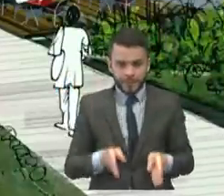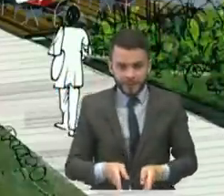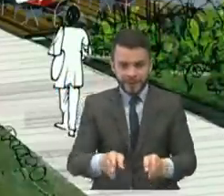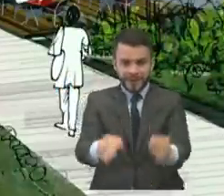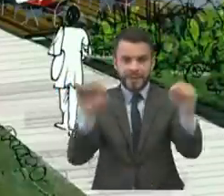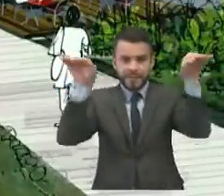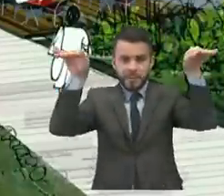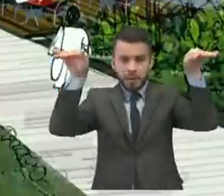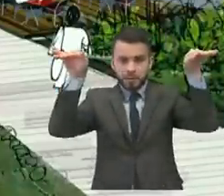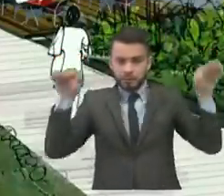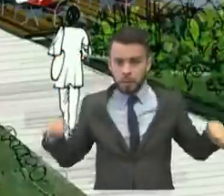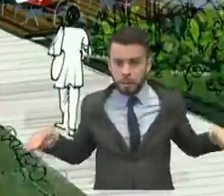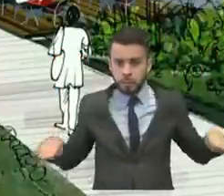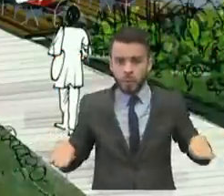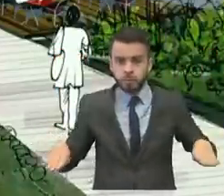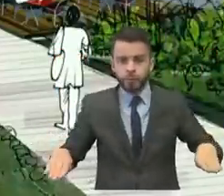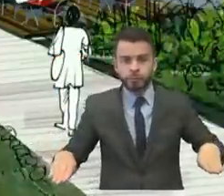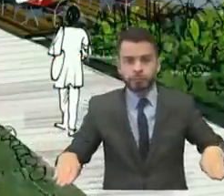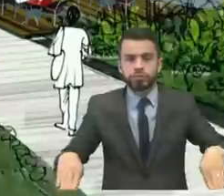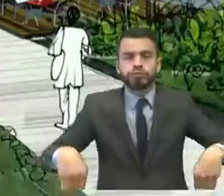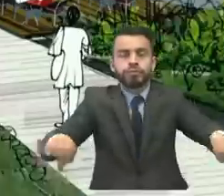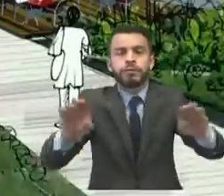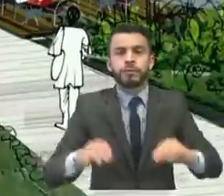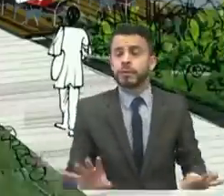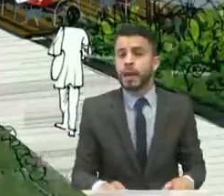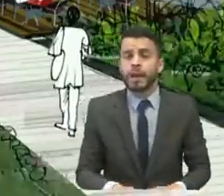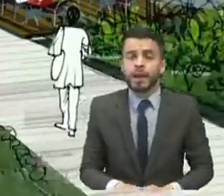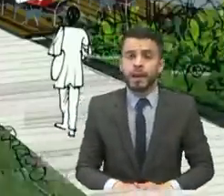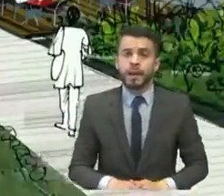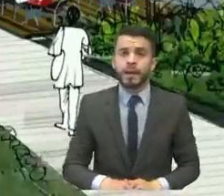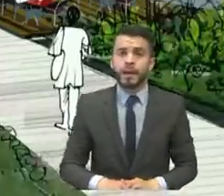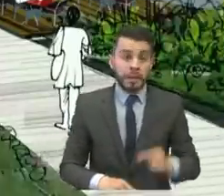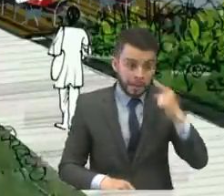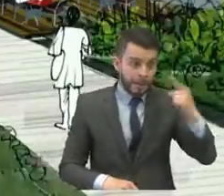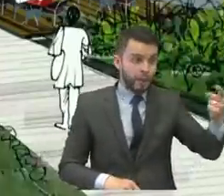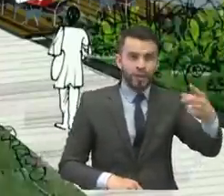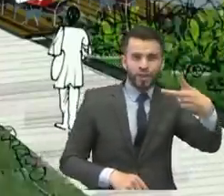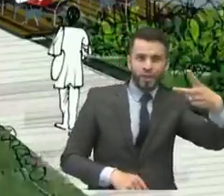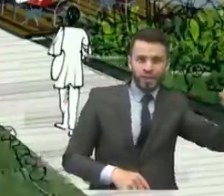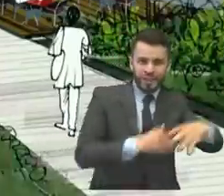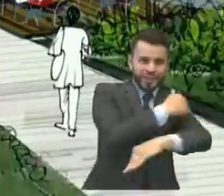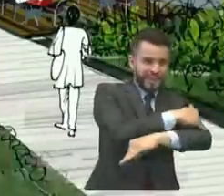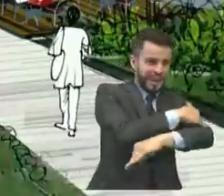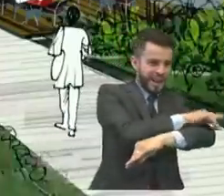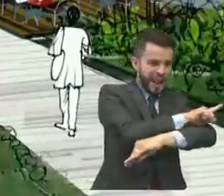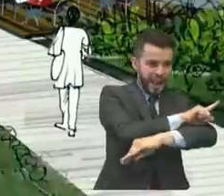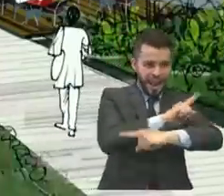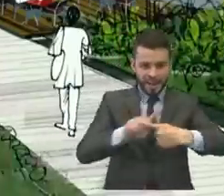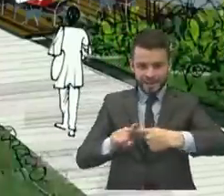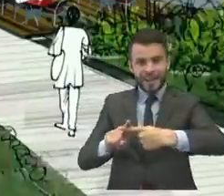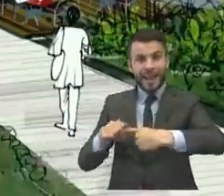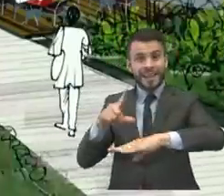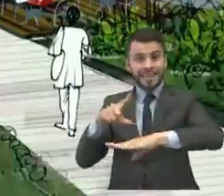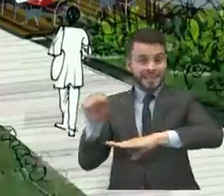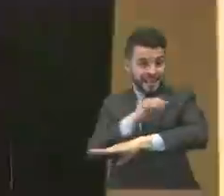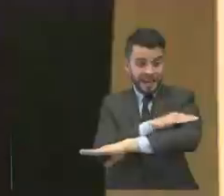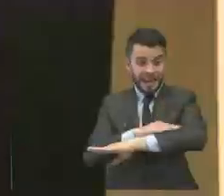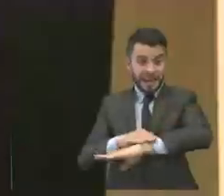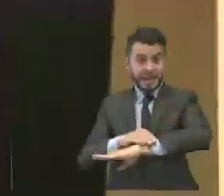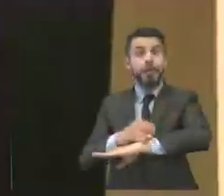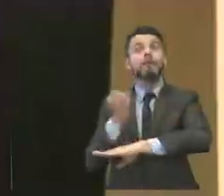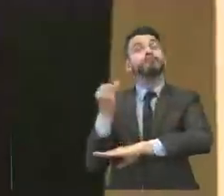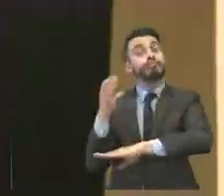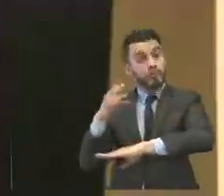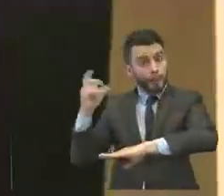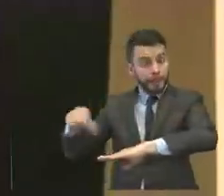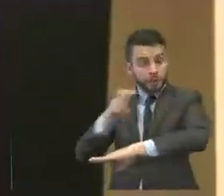muchos viajes, acuérdense. Aquí hay muchos viajes. Venimos de la 200 hasta la 100, va a venir un alto volumen de gente